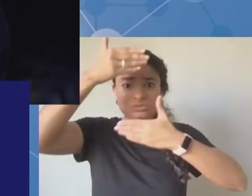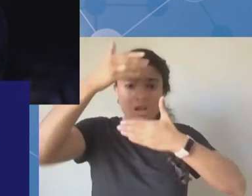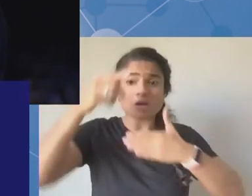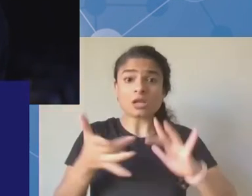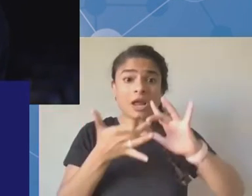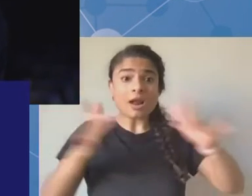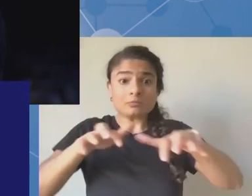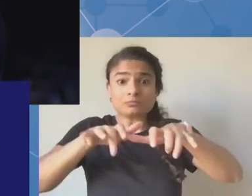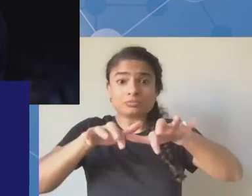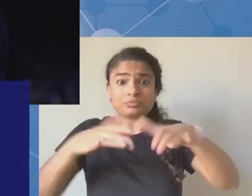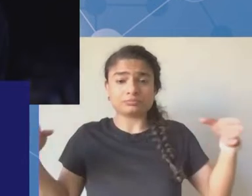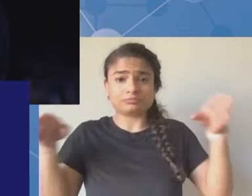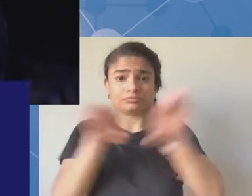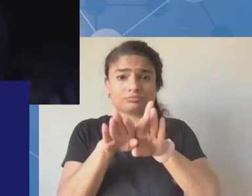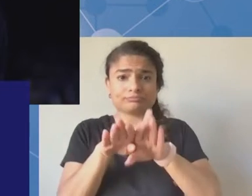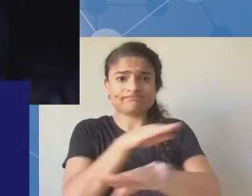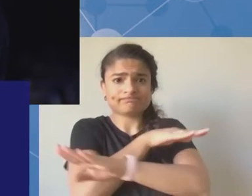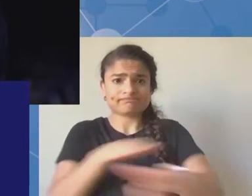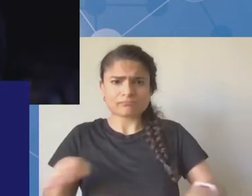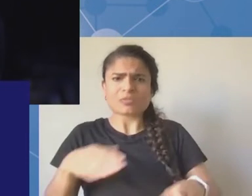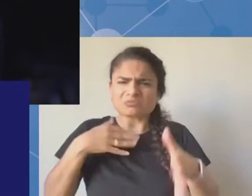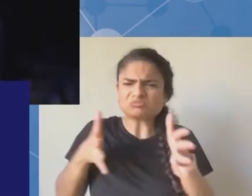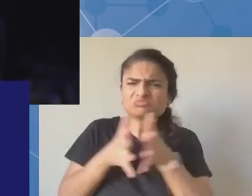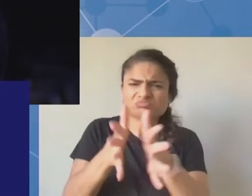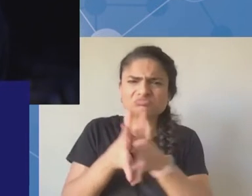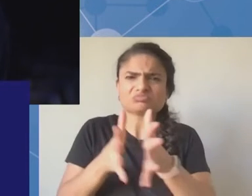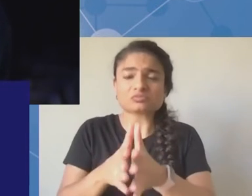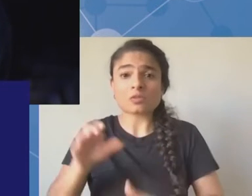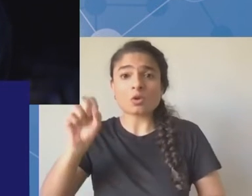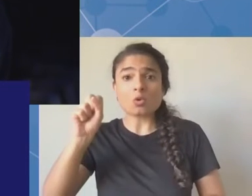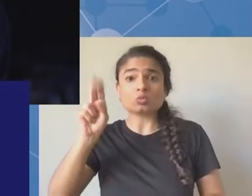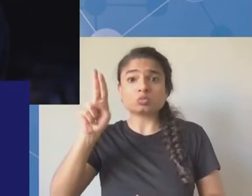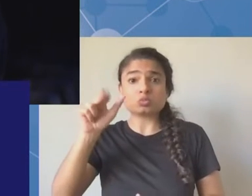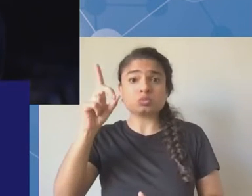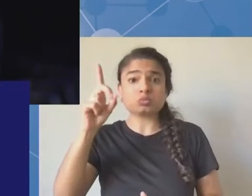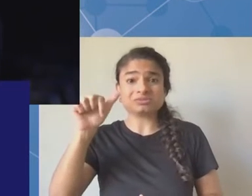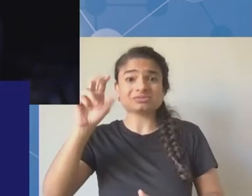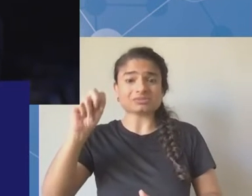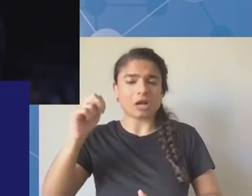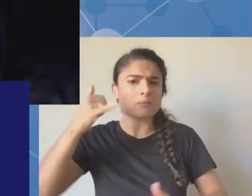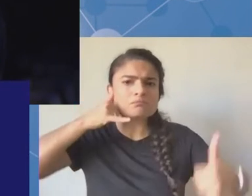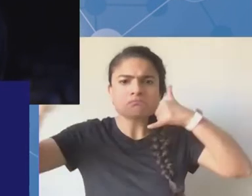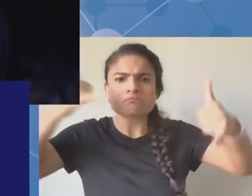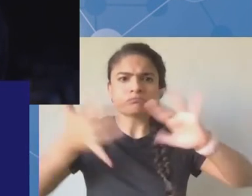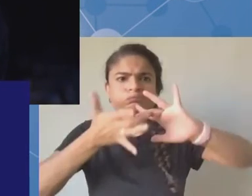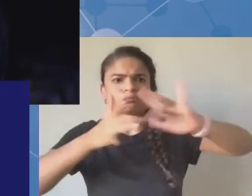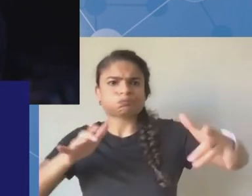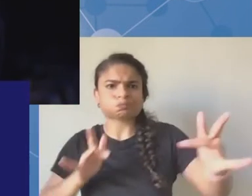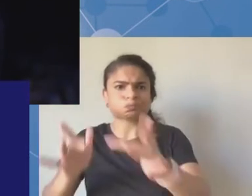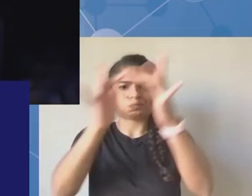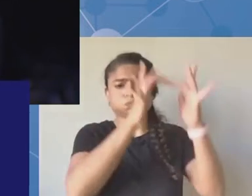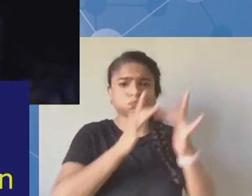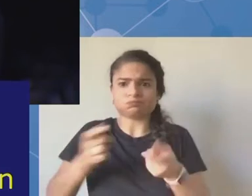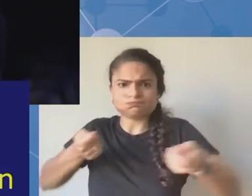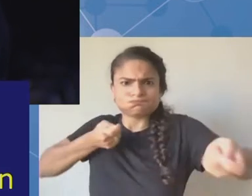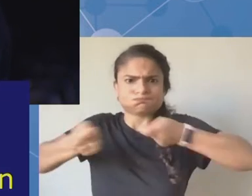Debido a ello, en el año 2019 se suspendió el funcionamiento de Internet